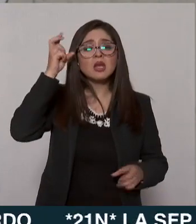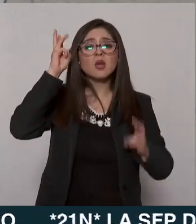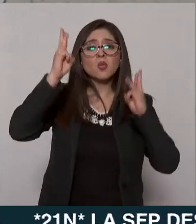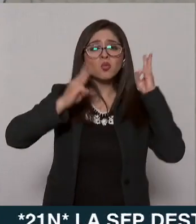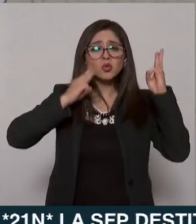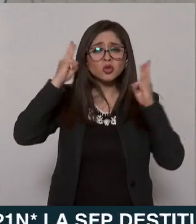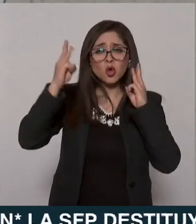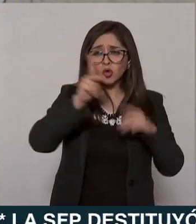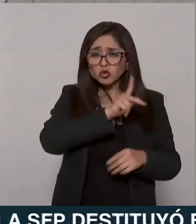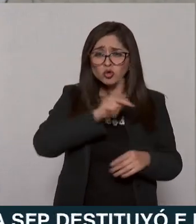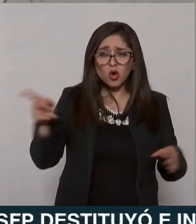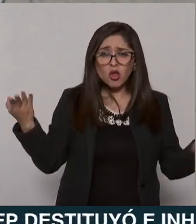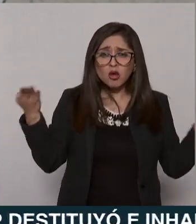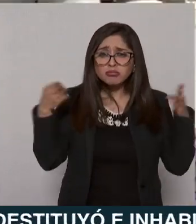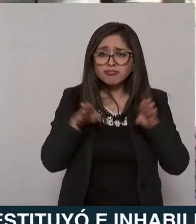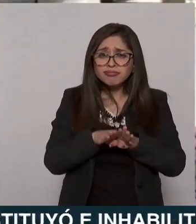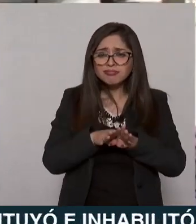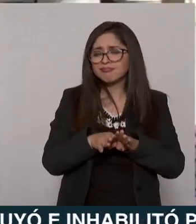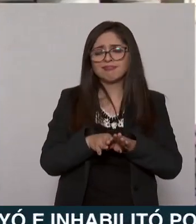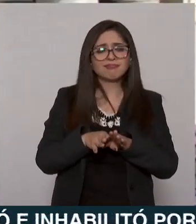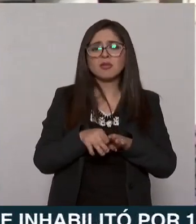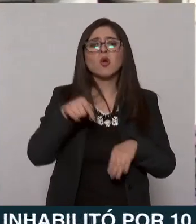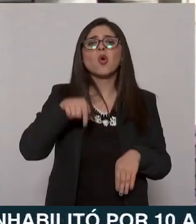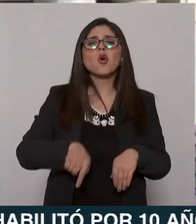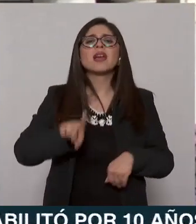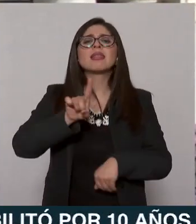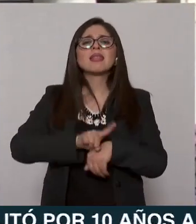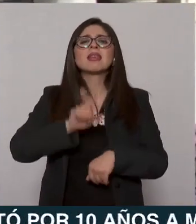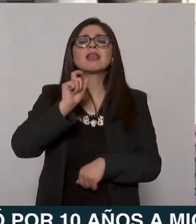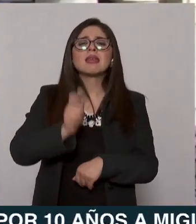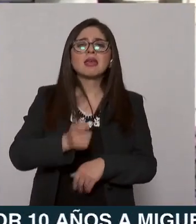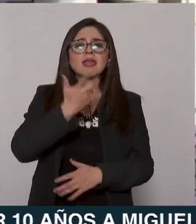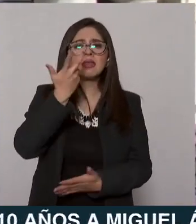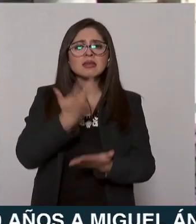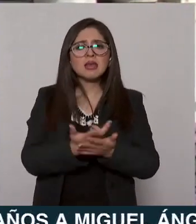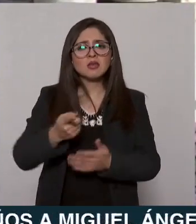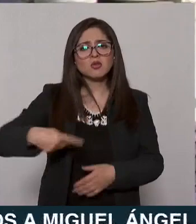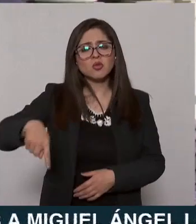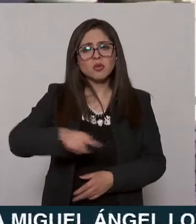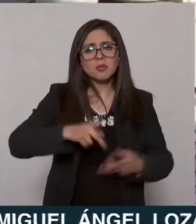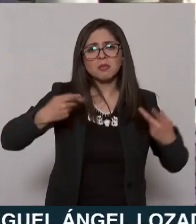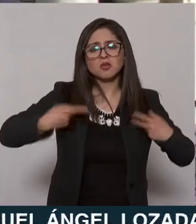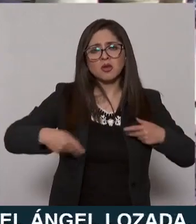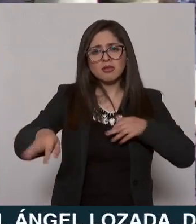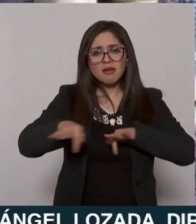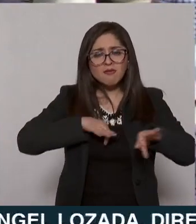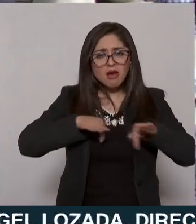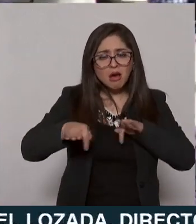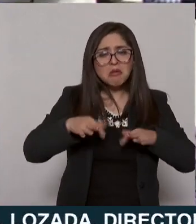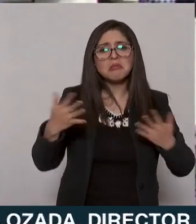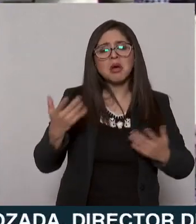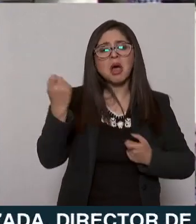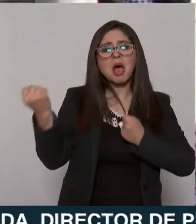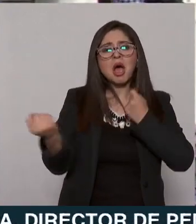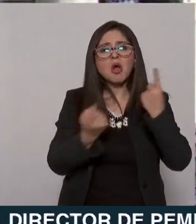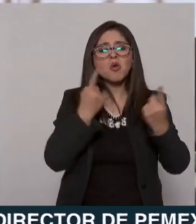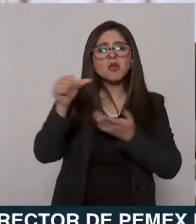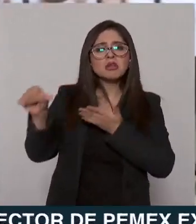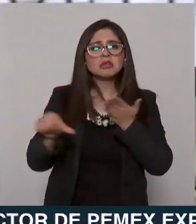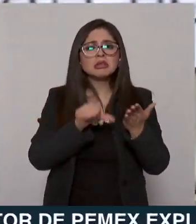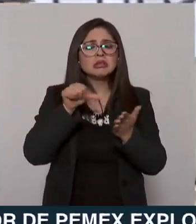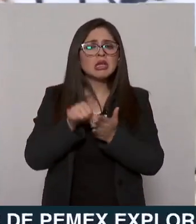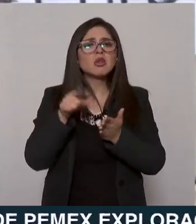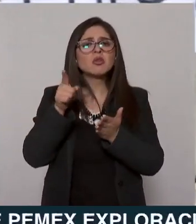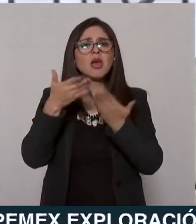cerraron. Considerando que hoy es un día de asueto también para los trabajadores, algunos centros de trabajo abrieron